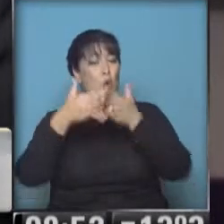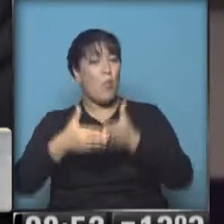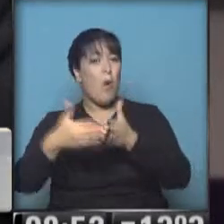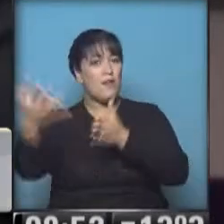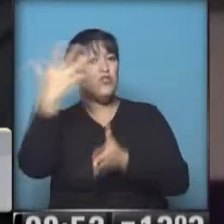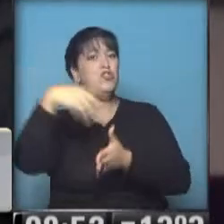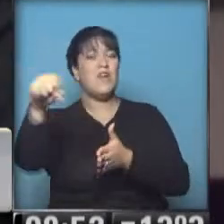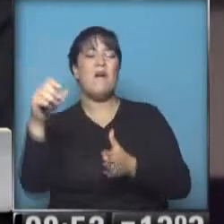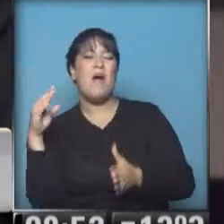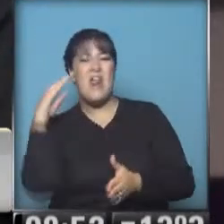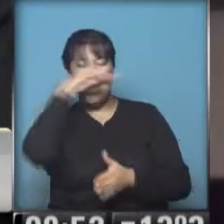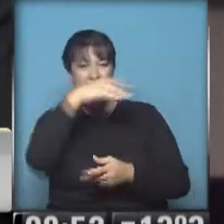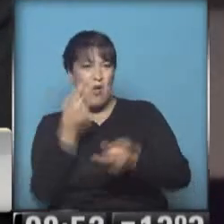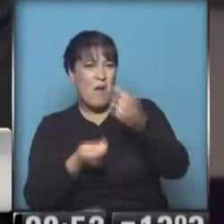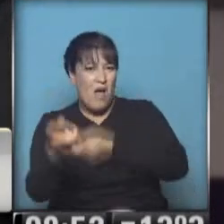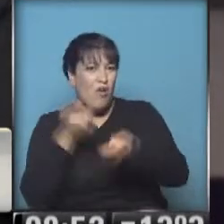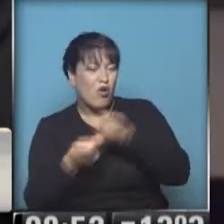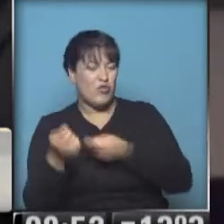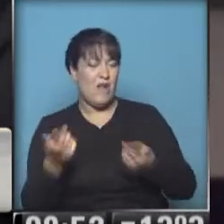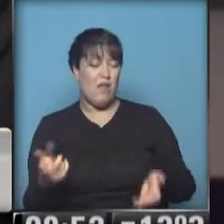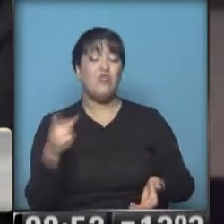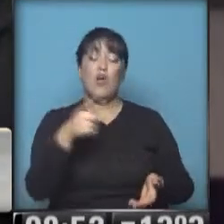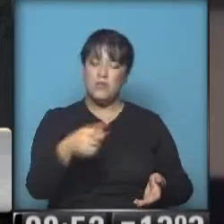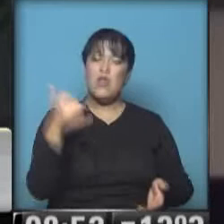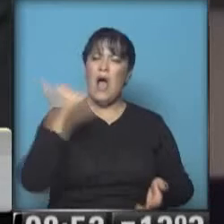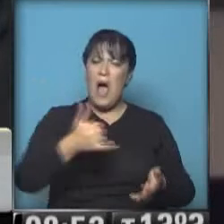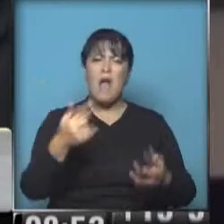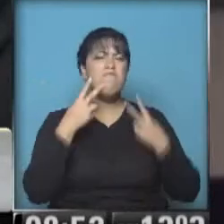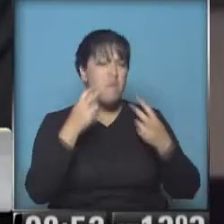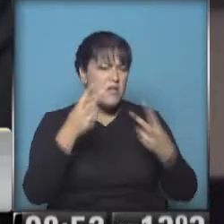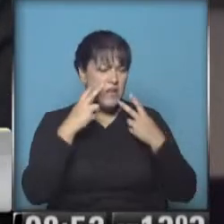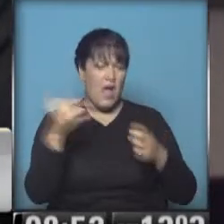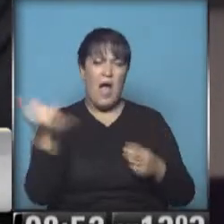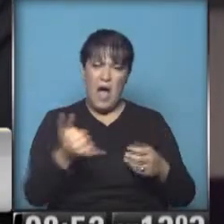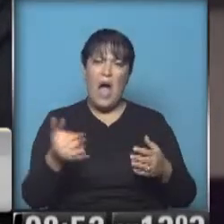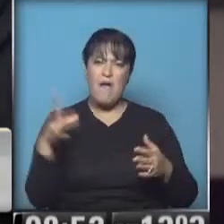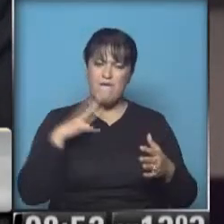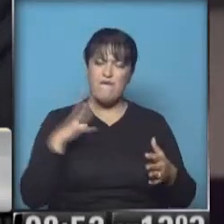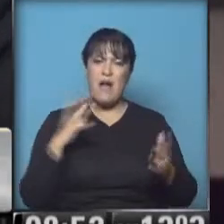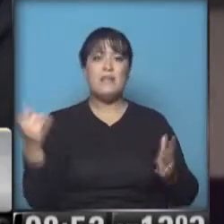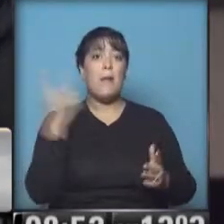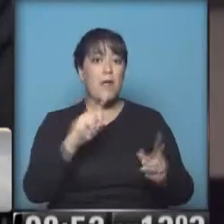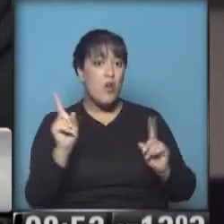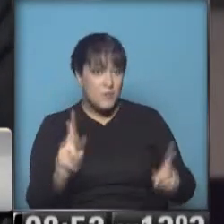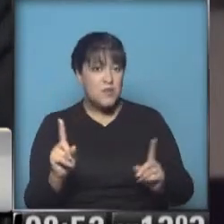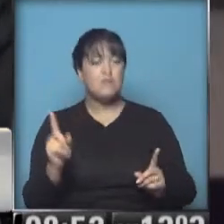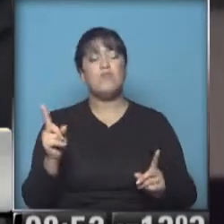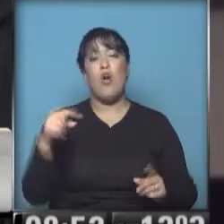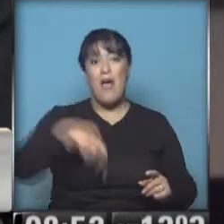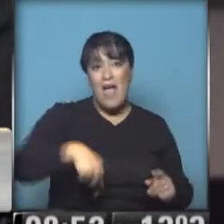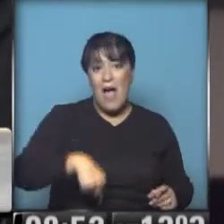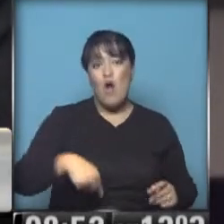contrabando en esto hay mucho para analizar mucho para estudiar e investigar pero estas operaciones y cómo está el mercado